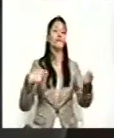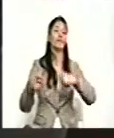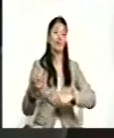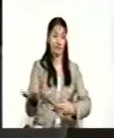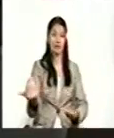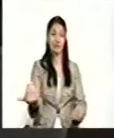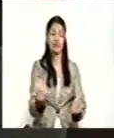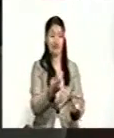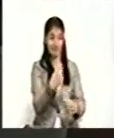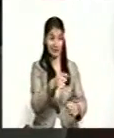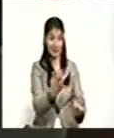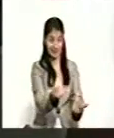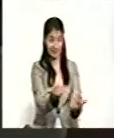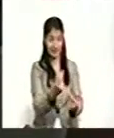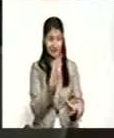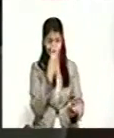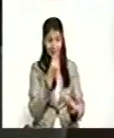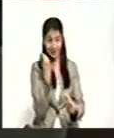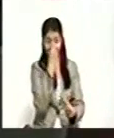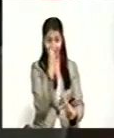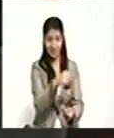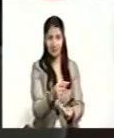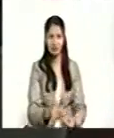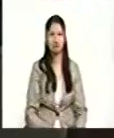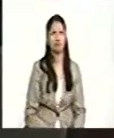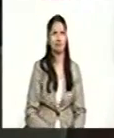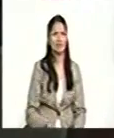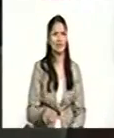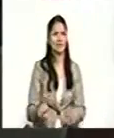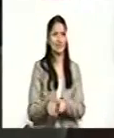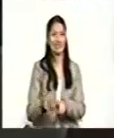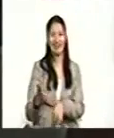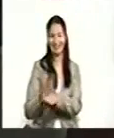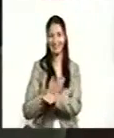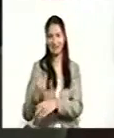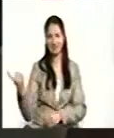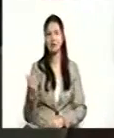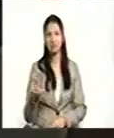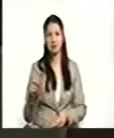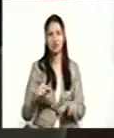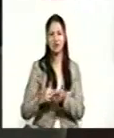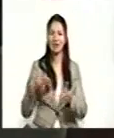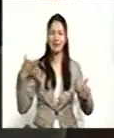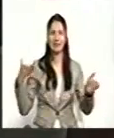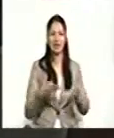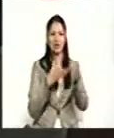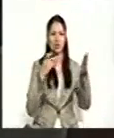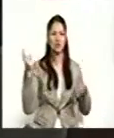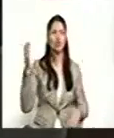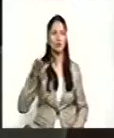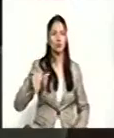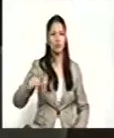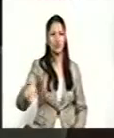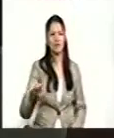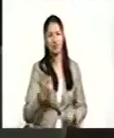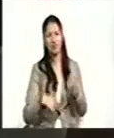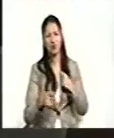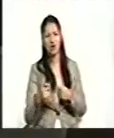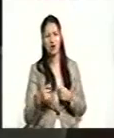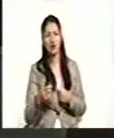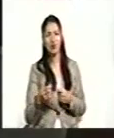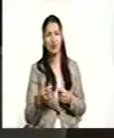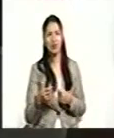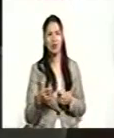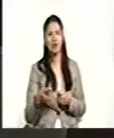venderse eso que quien me antecedió en el uso de la palabra denunciaba que ocurrió en Buenaventura